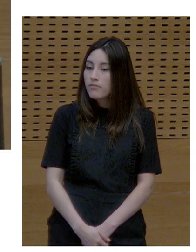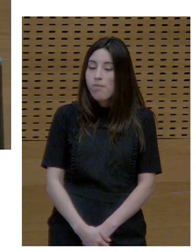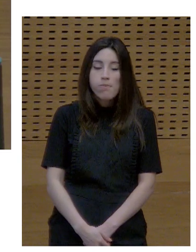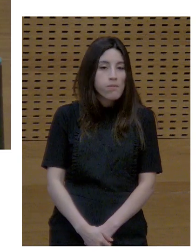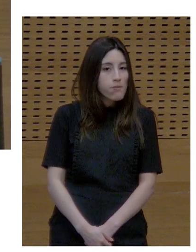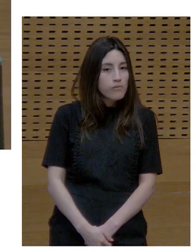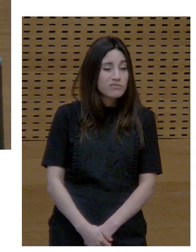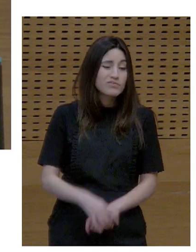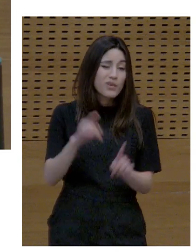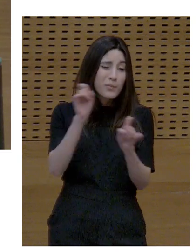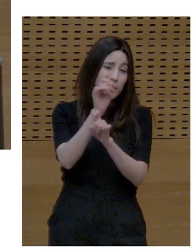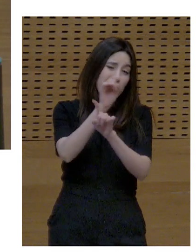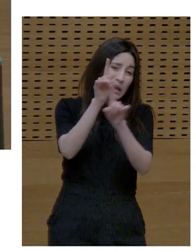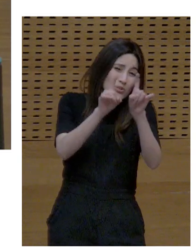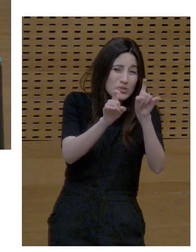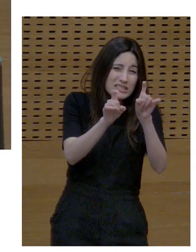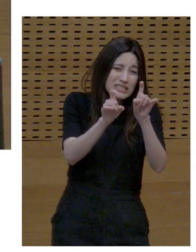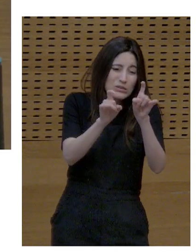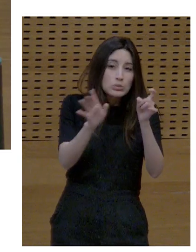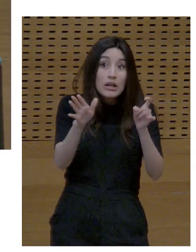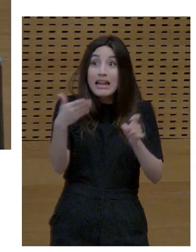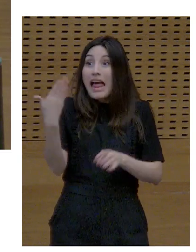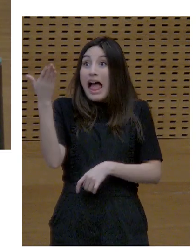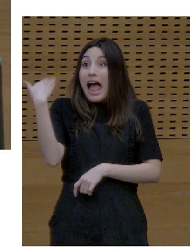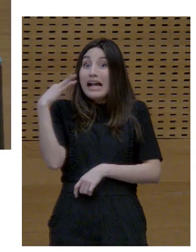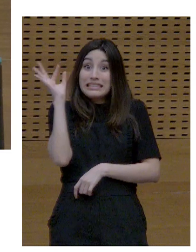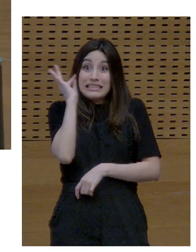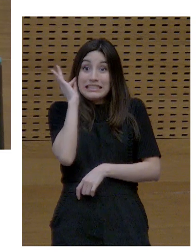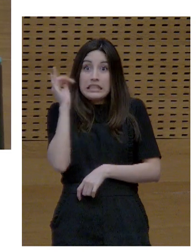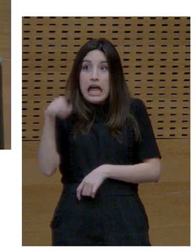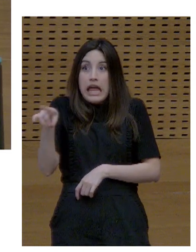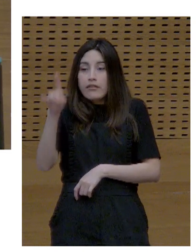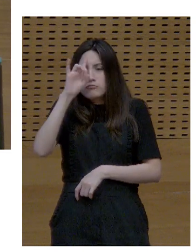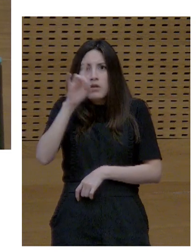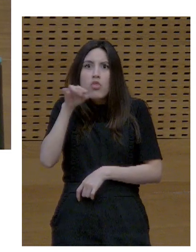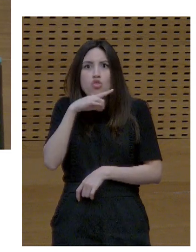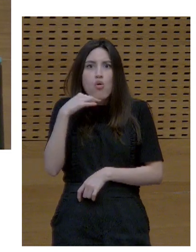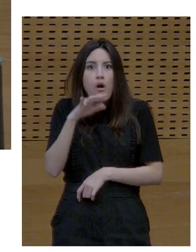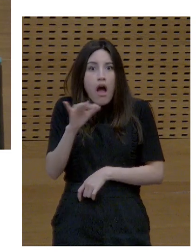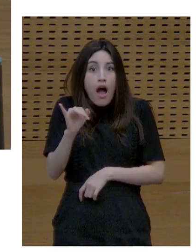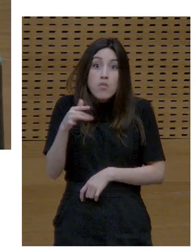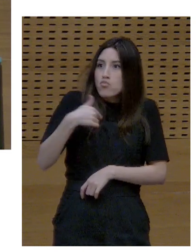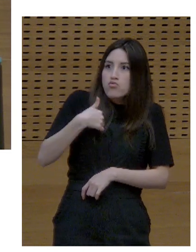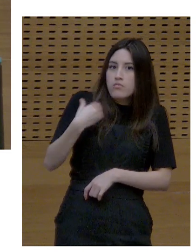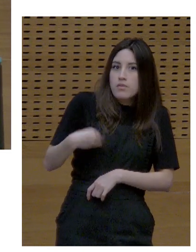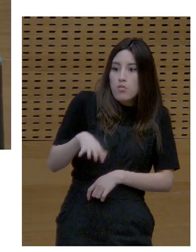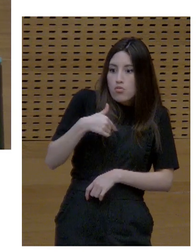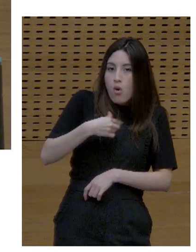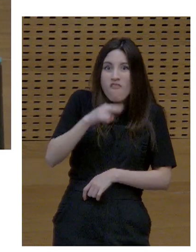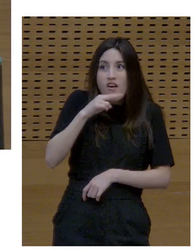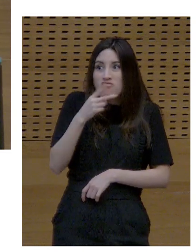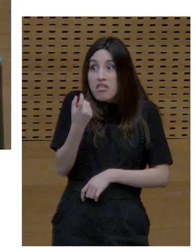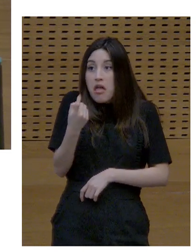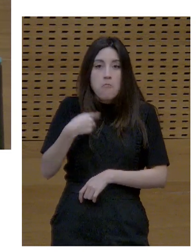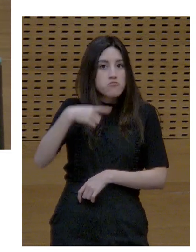Bueno, más que pregunta es, como ha comentado ella, que no sabía que daba dolores, yo no sabía lo de la necesidad de ir al baño,